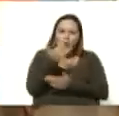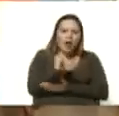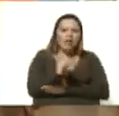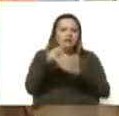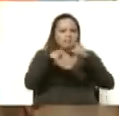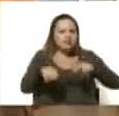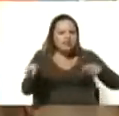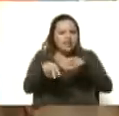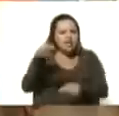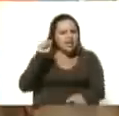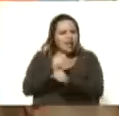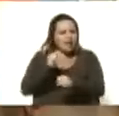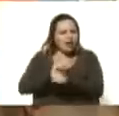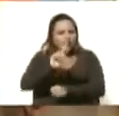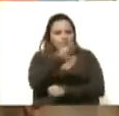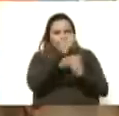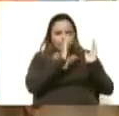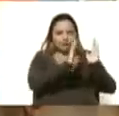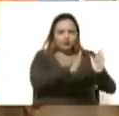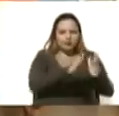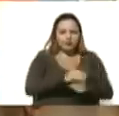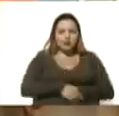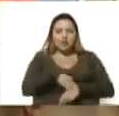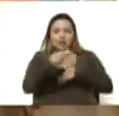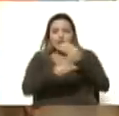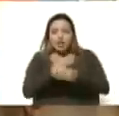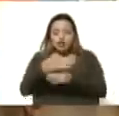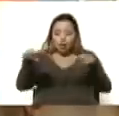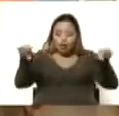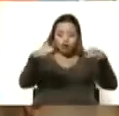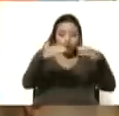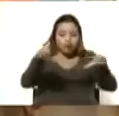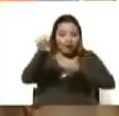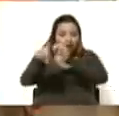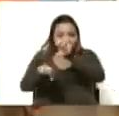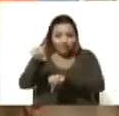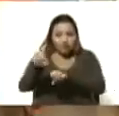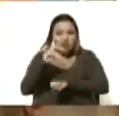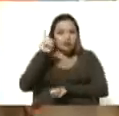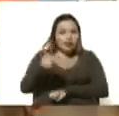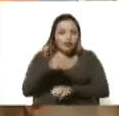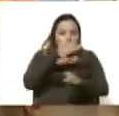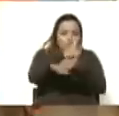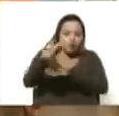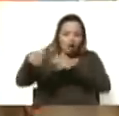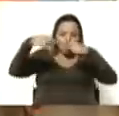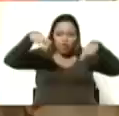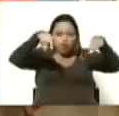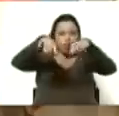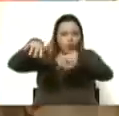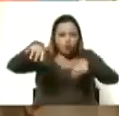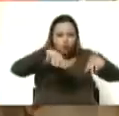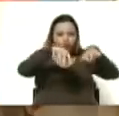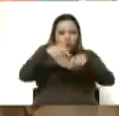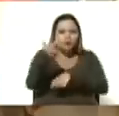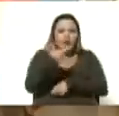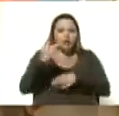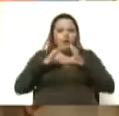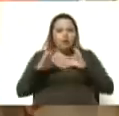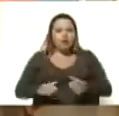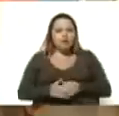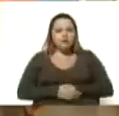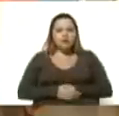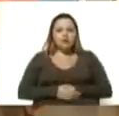del trabajo en la primera fase. Se analizaron cámaras de seguridad, se realizaron recorridos con drones buscando su cuerpo, se revisaron los